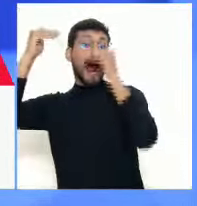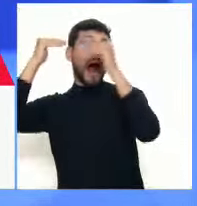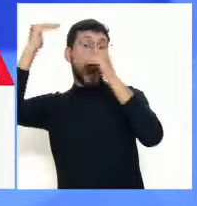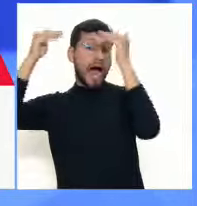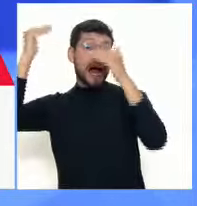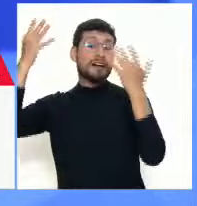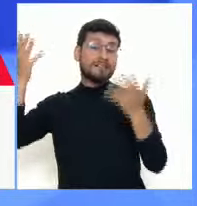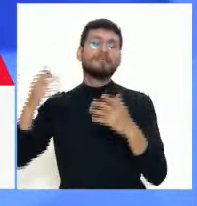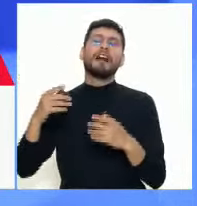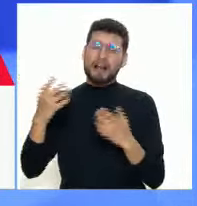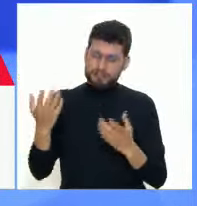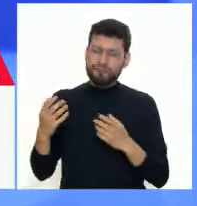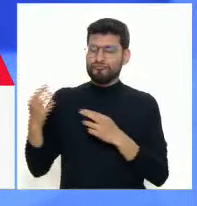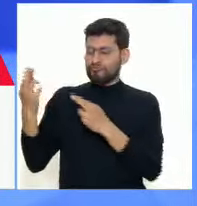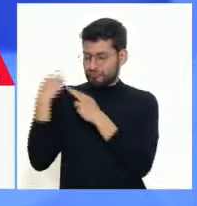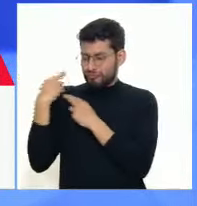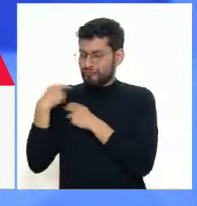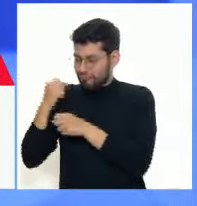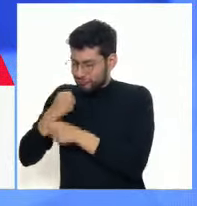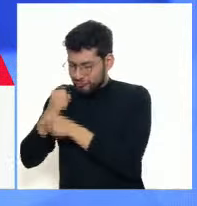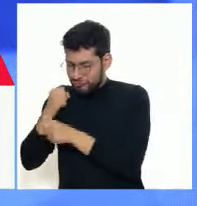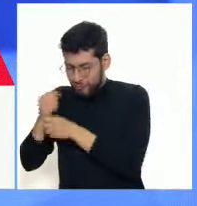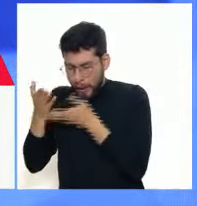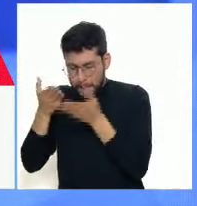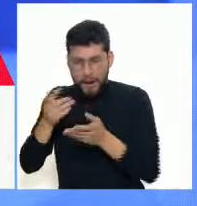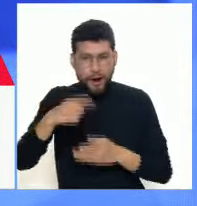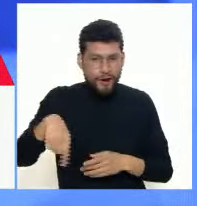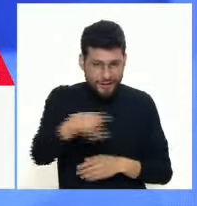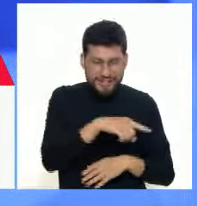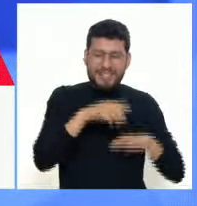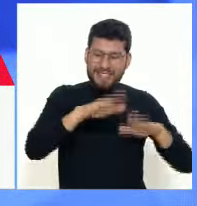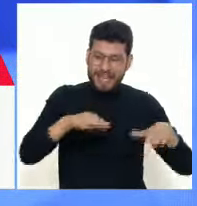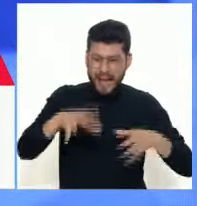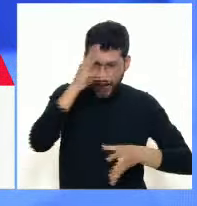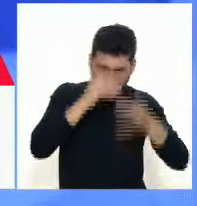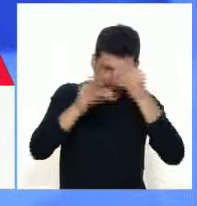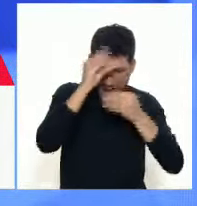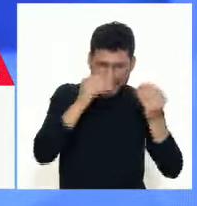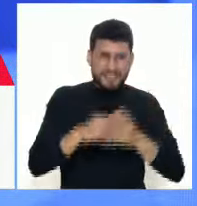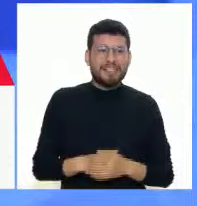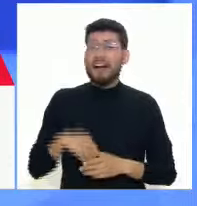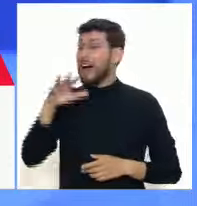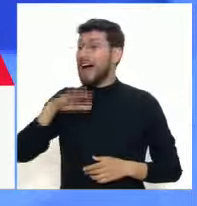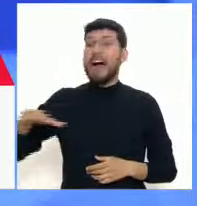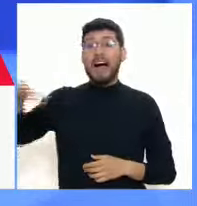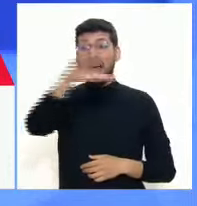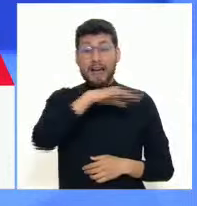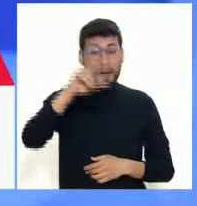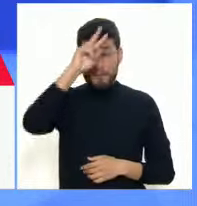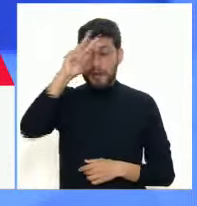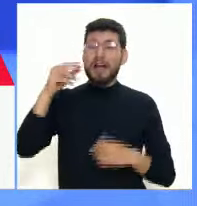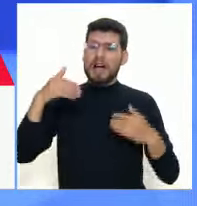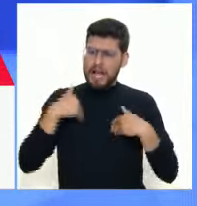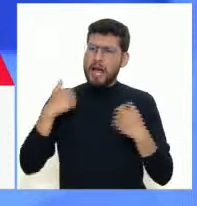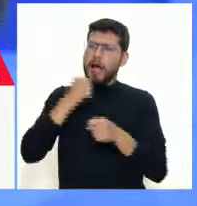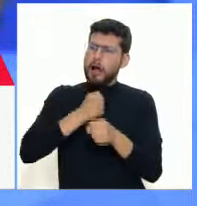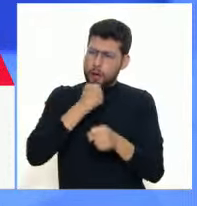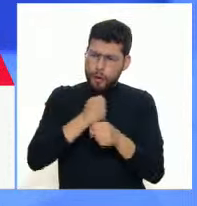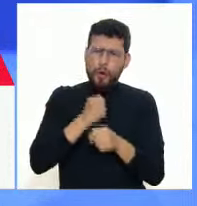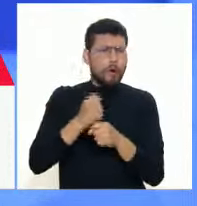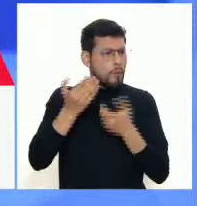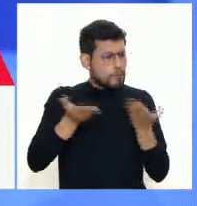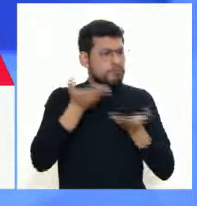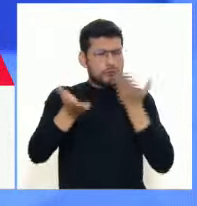esos espacios de aprendizaje para cada uno de ustedes. A nivel nacional estamos construyendo colegios